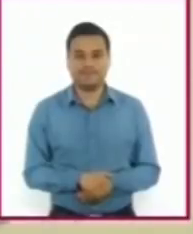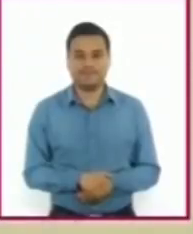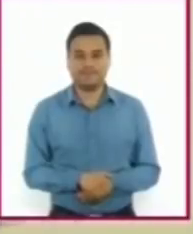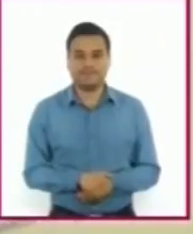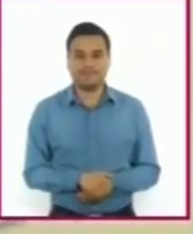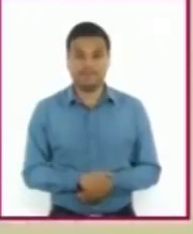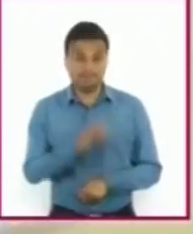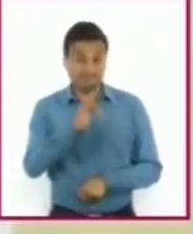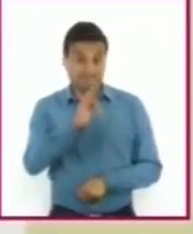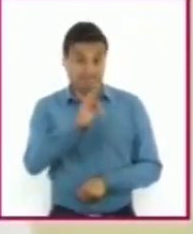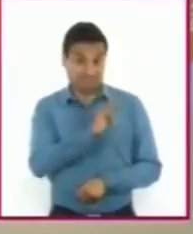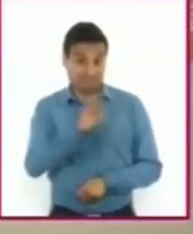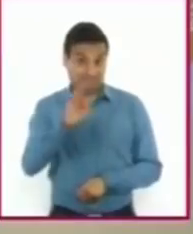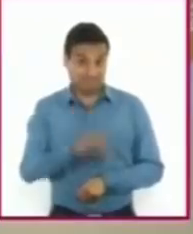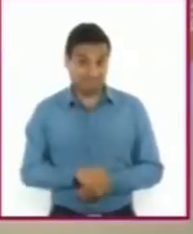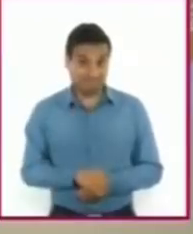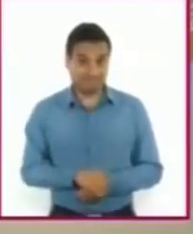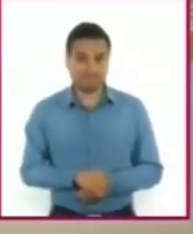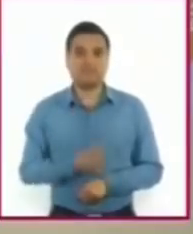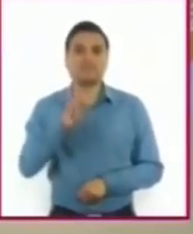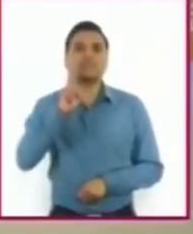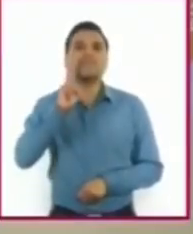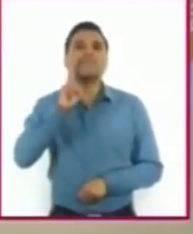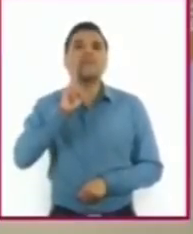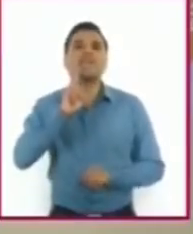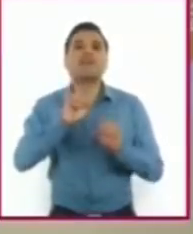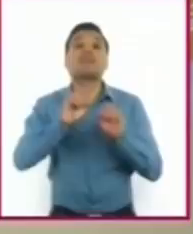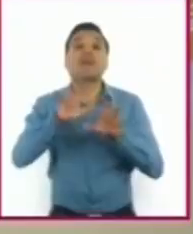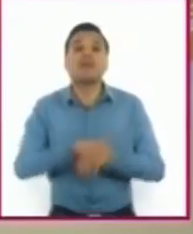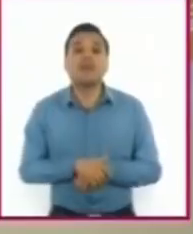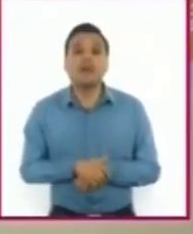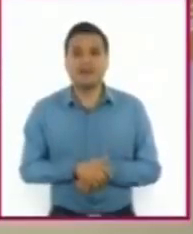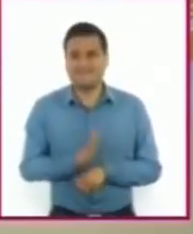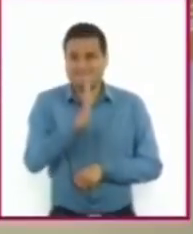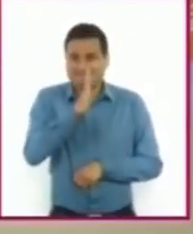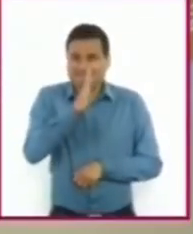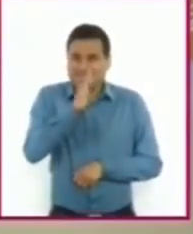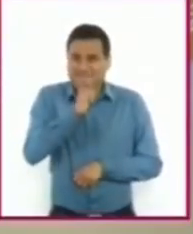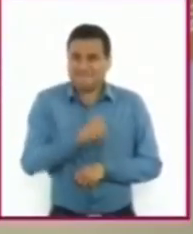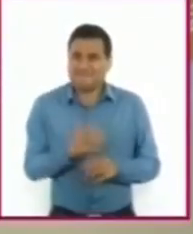¿Así se puede? Suéltala. Ay, no puedo.